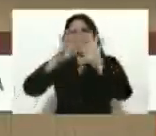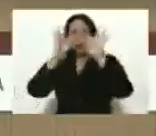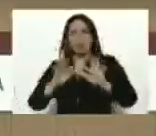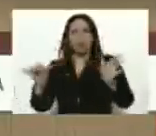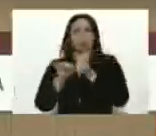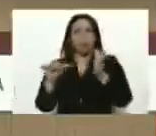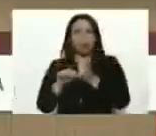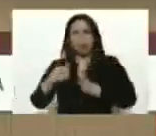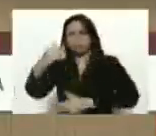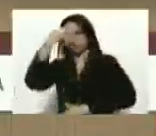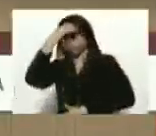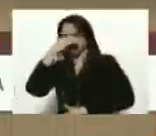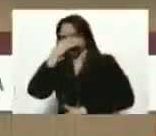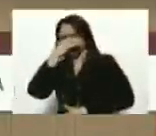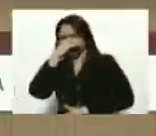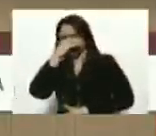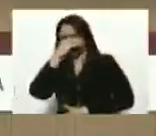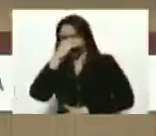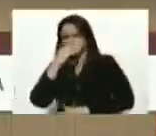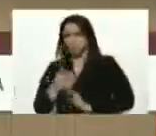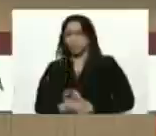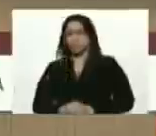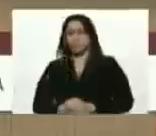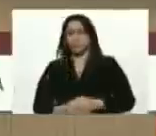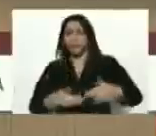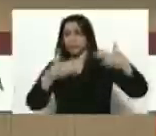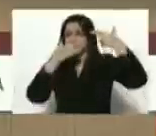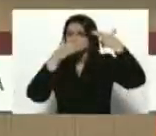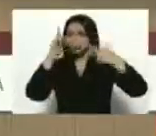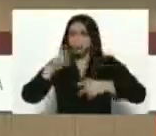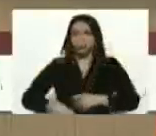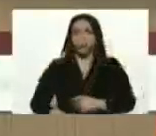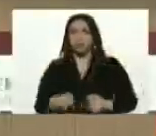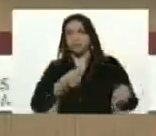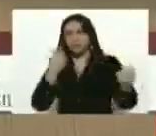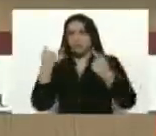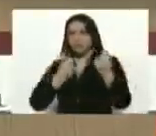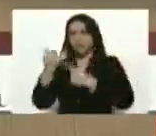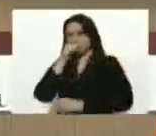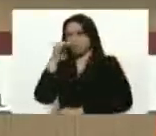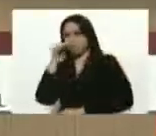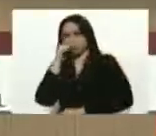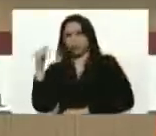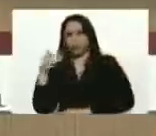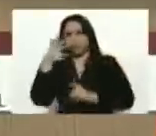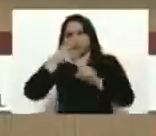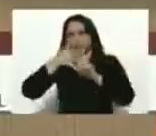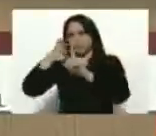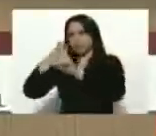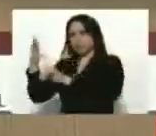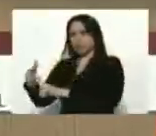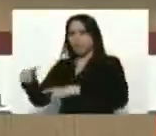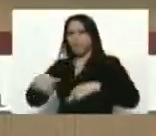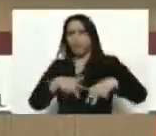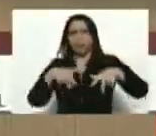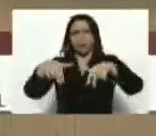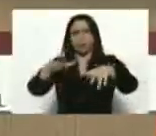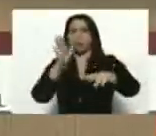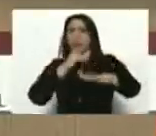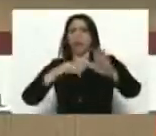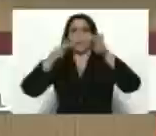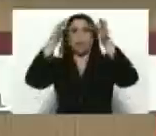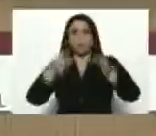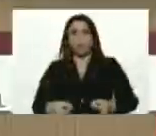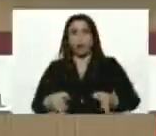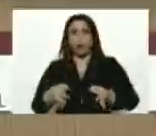las bandas delictivas, criminales, paramilitares y de narcotráfico fomentan el paso informal por trochas